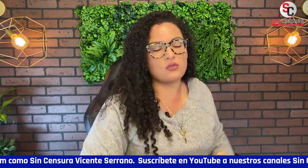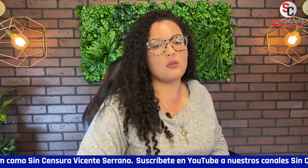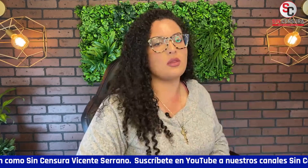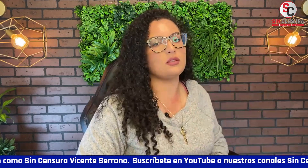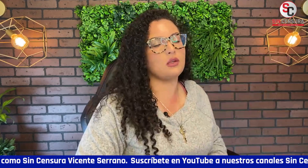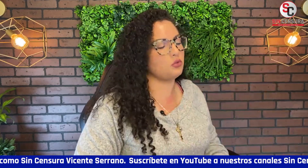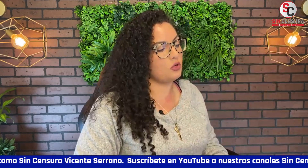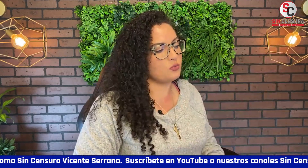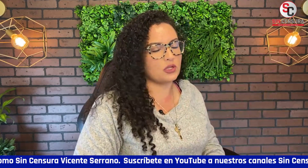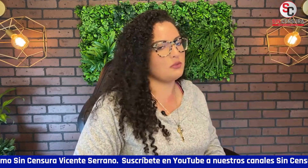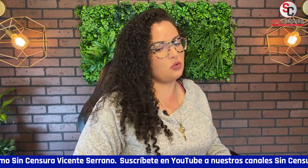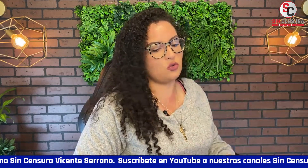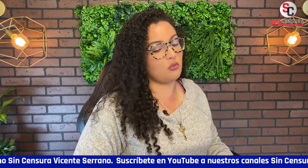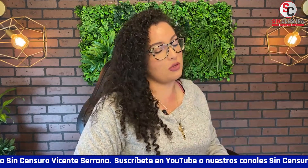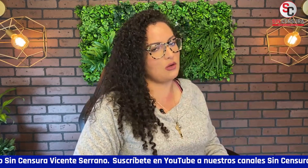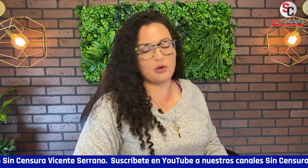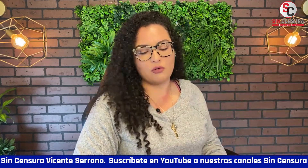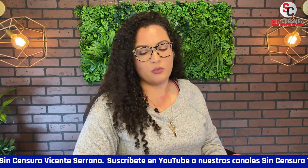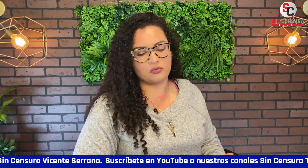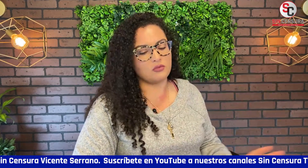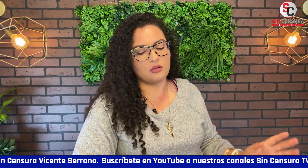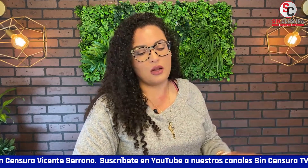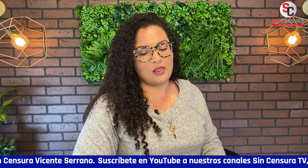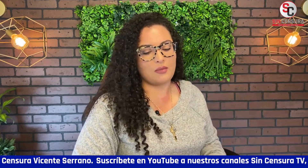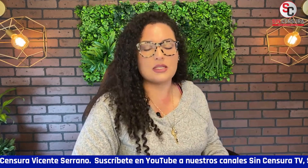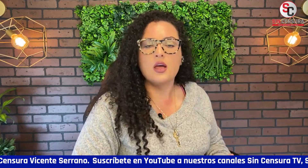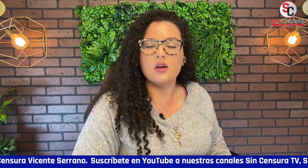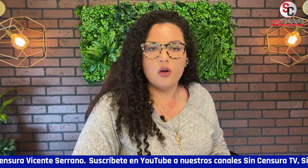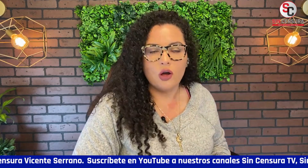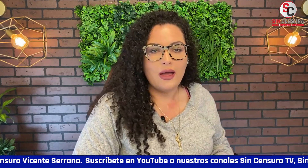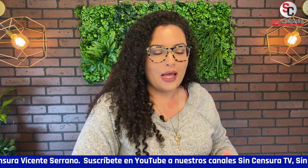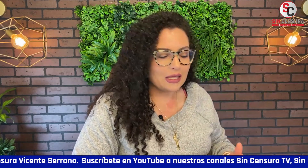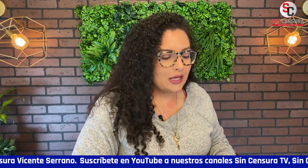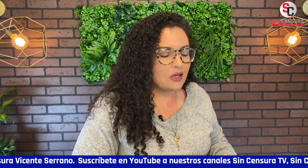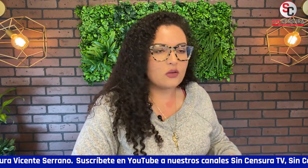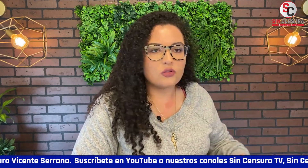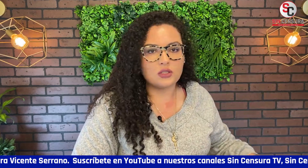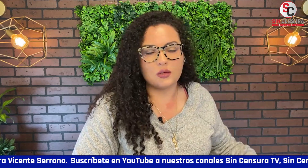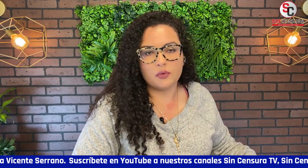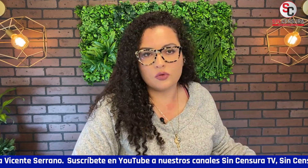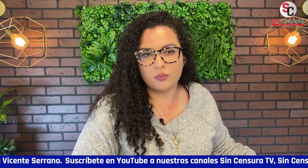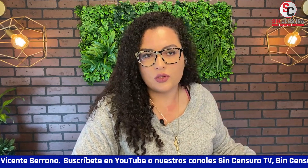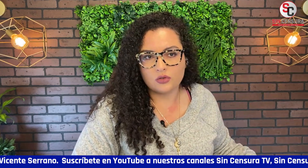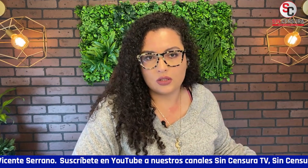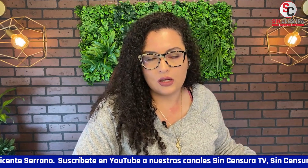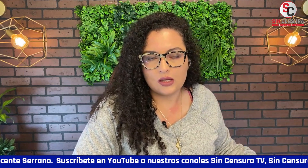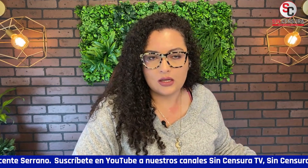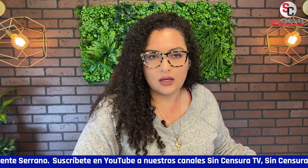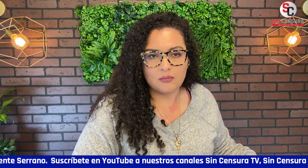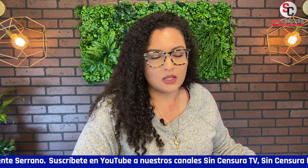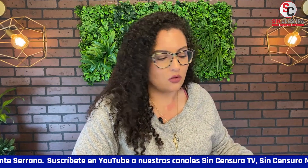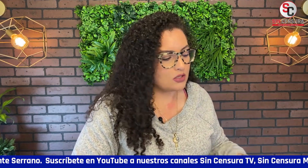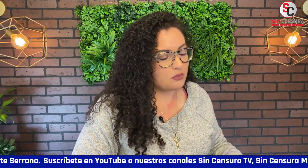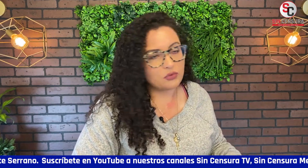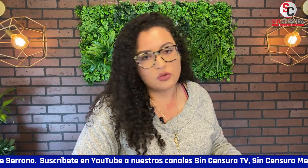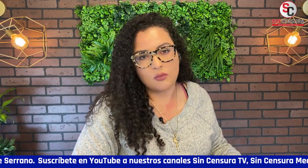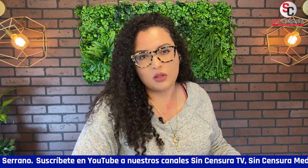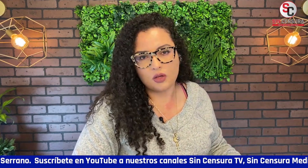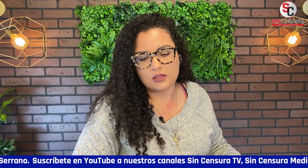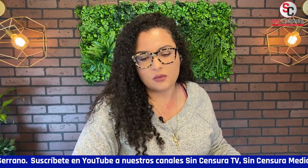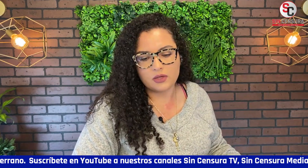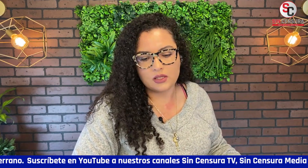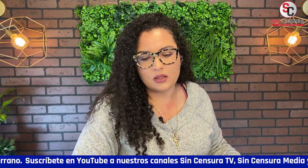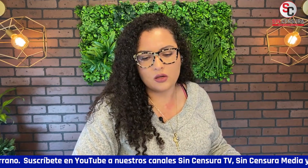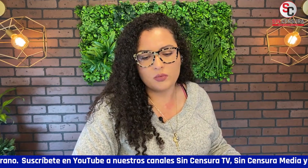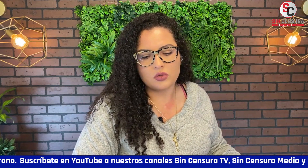tengo que cuidar solamente a Estados Unidos porque es mi socio comercial número uno, pues nada más. No, aquí hay cosas que por supuesto se tienen que ir cambiando y este